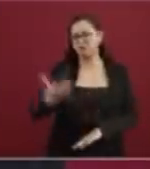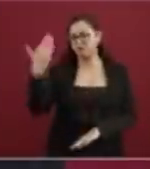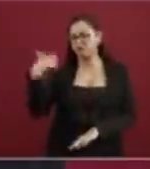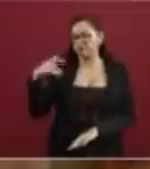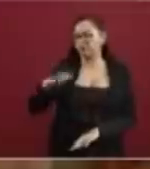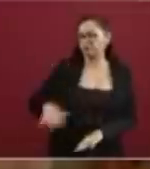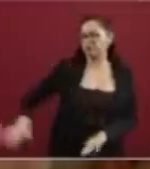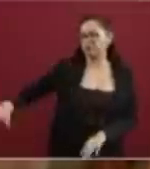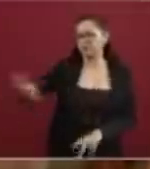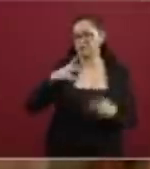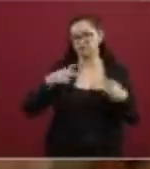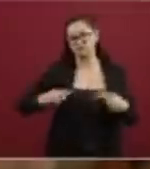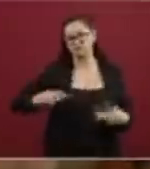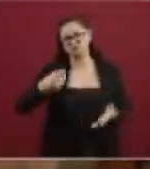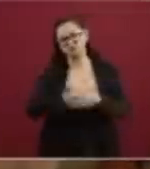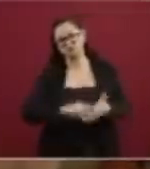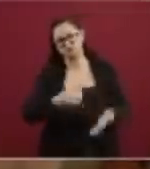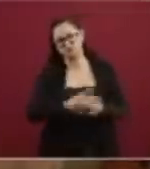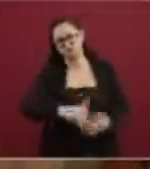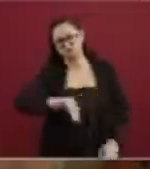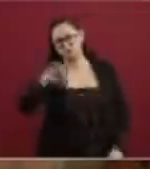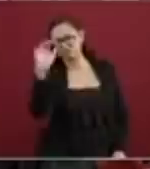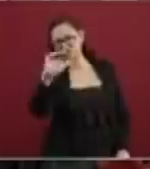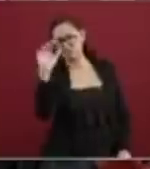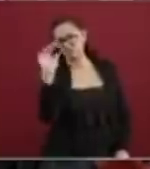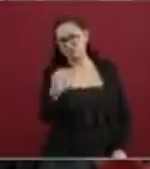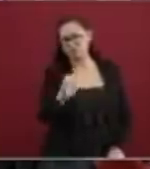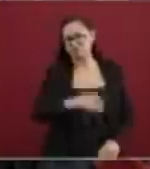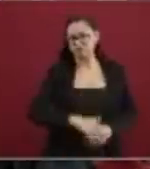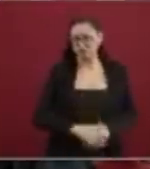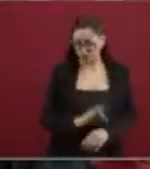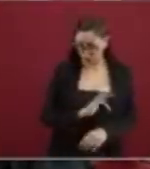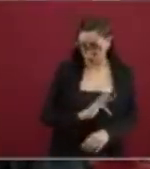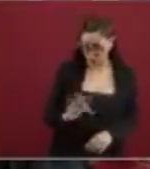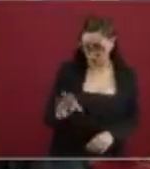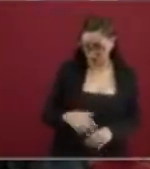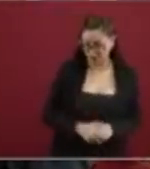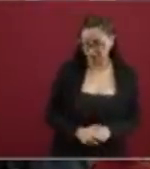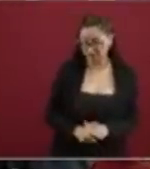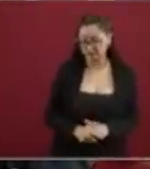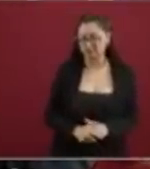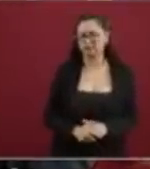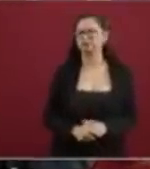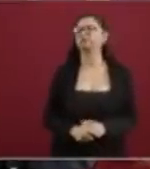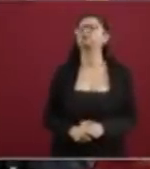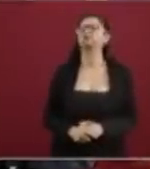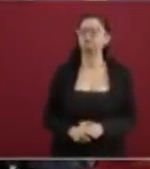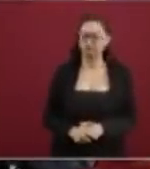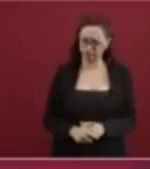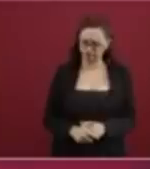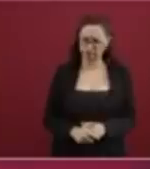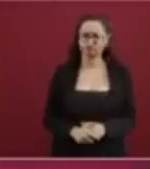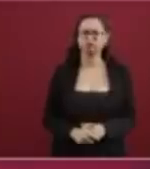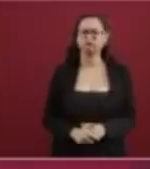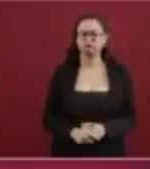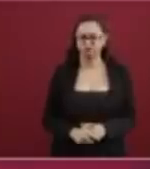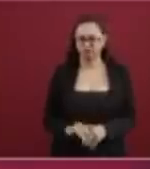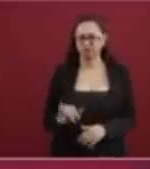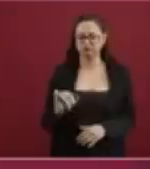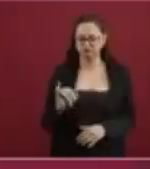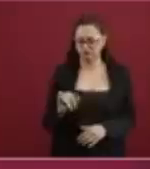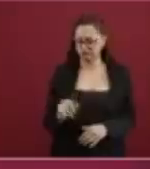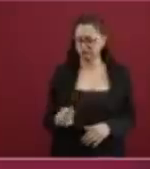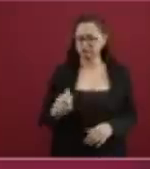por parte de los mexicanos en su campaña política? Sí, además estamos